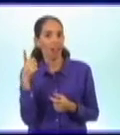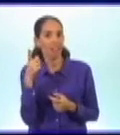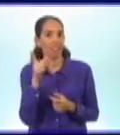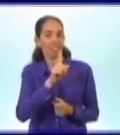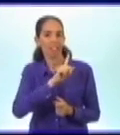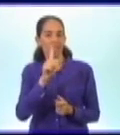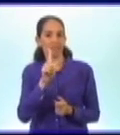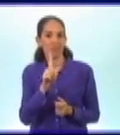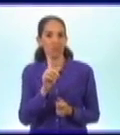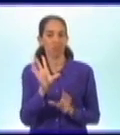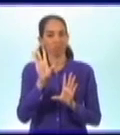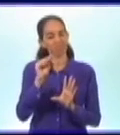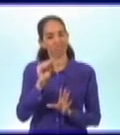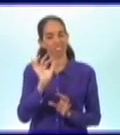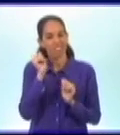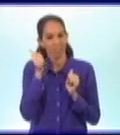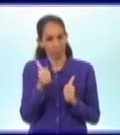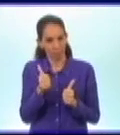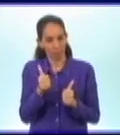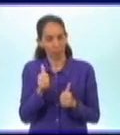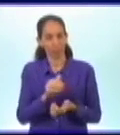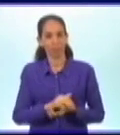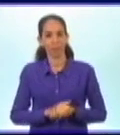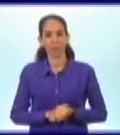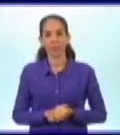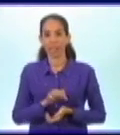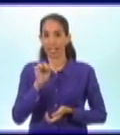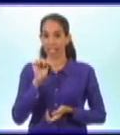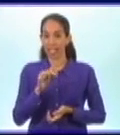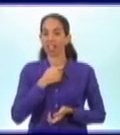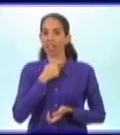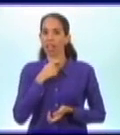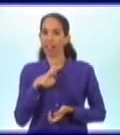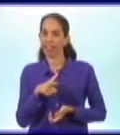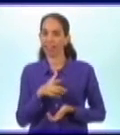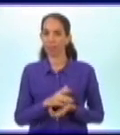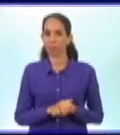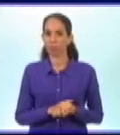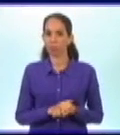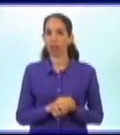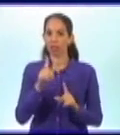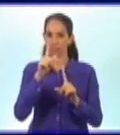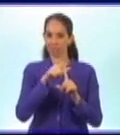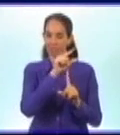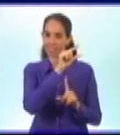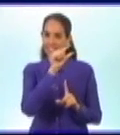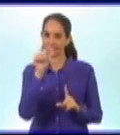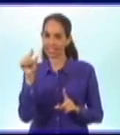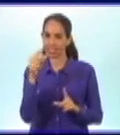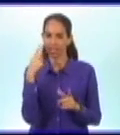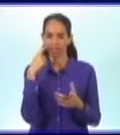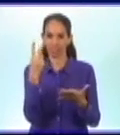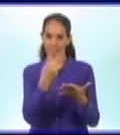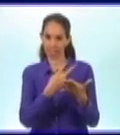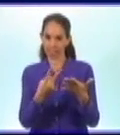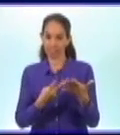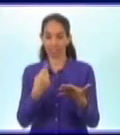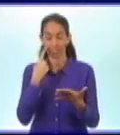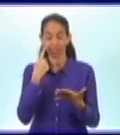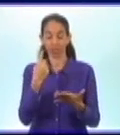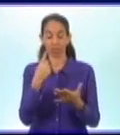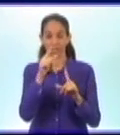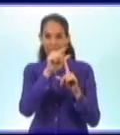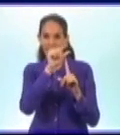veces no se dice. Un ejemplo de este recurso expresivo pues lo constituye el texto, que el título del texto que